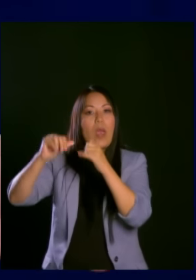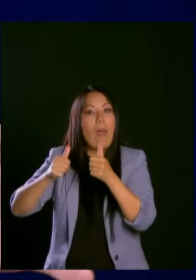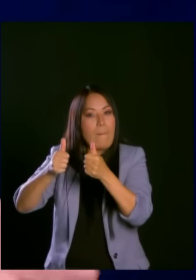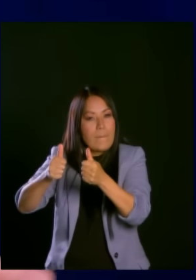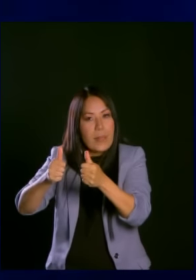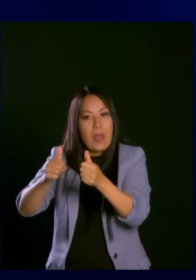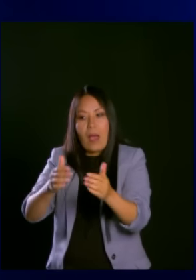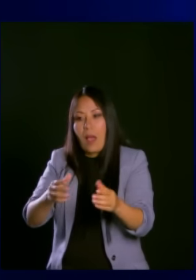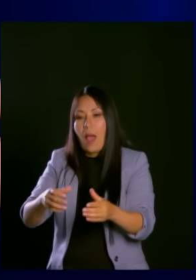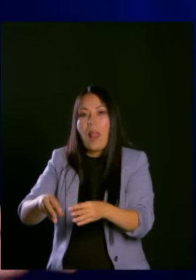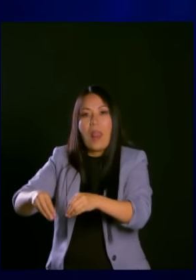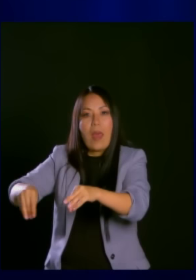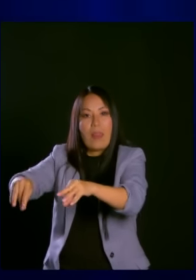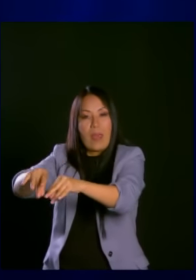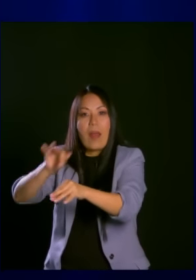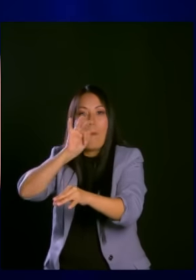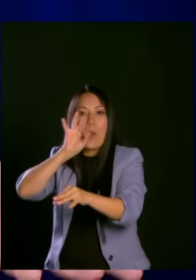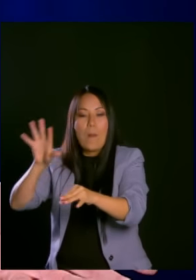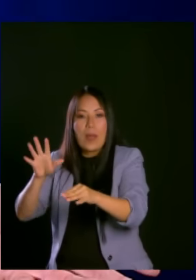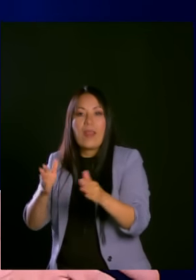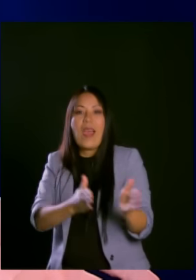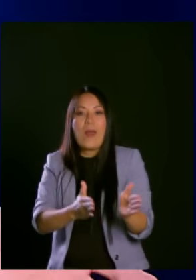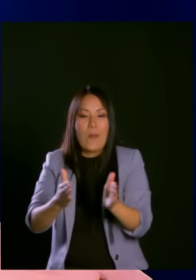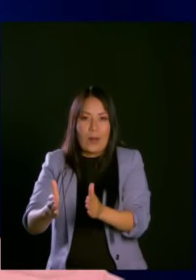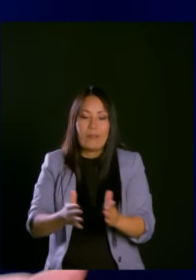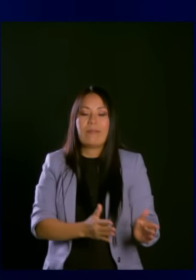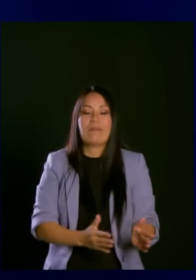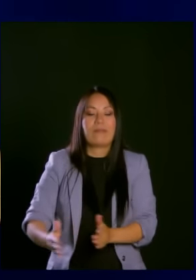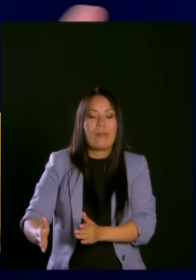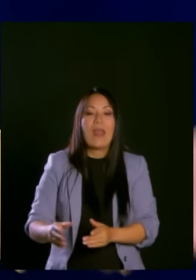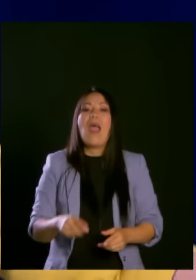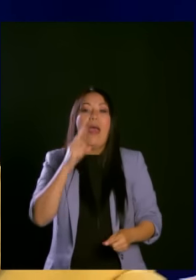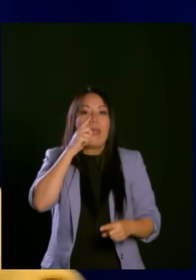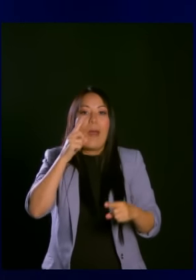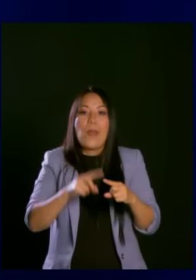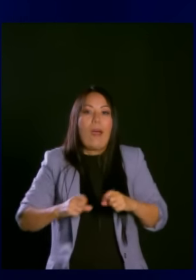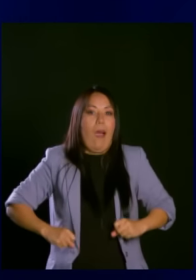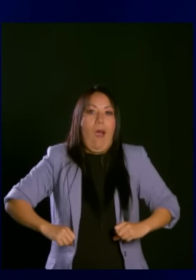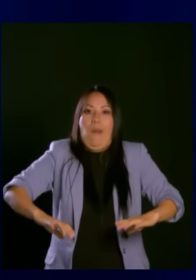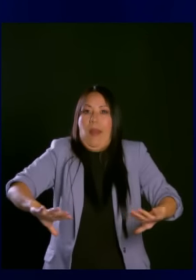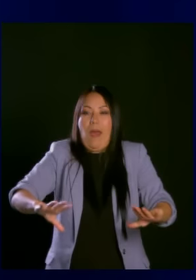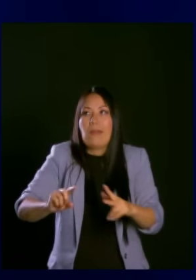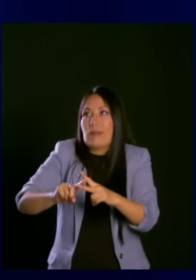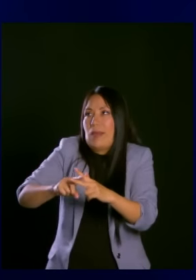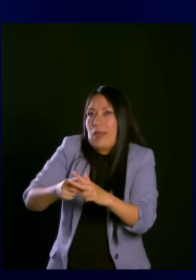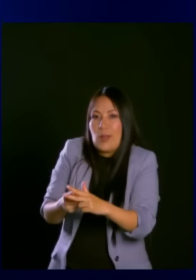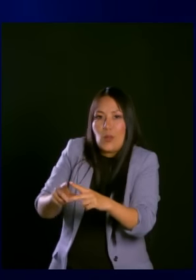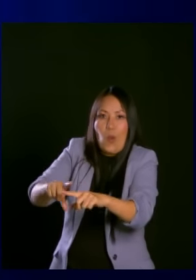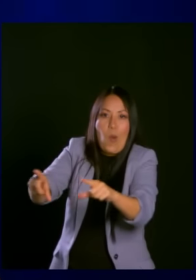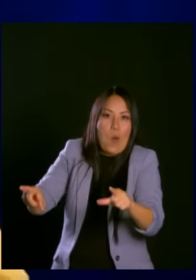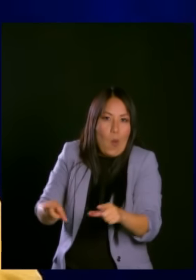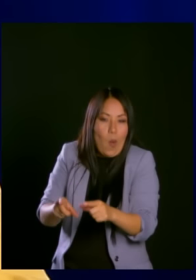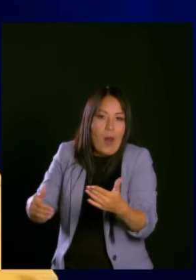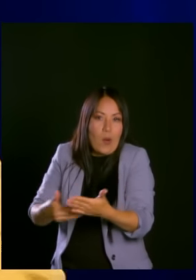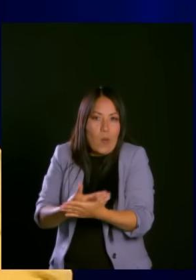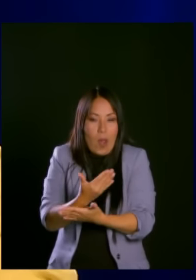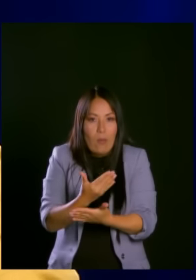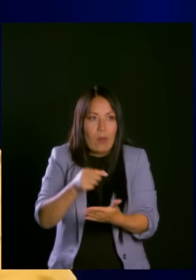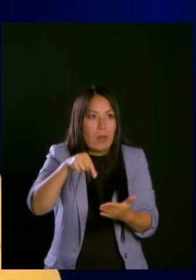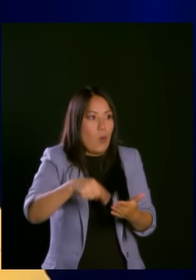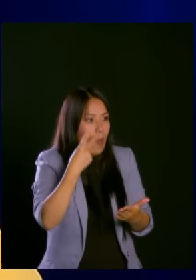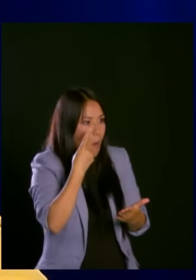Abraham emprendió una nueva familia en un nuevo lugar. Y hoy hay naciones que vienen de ese